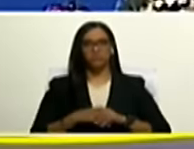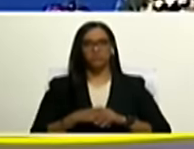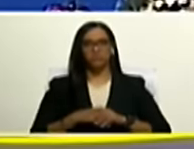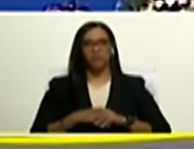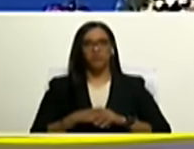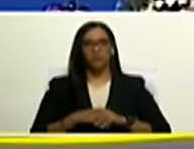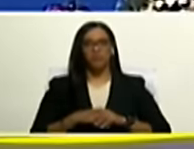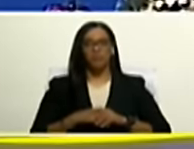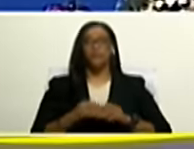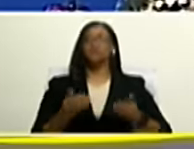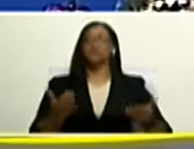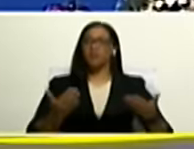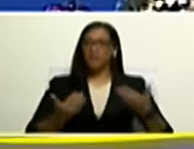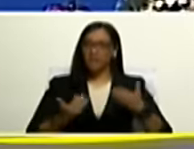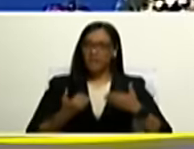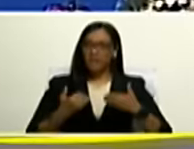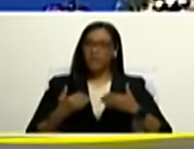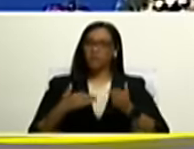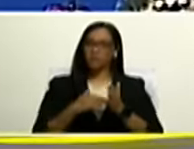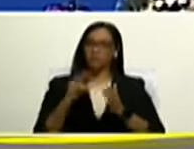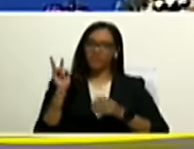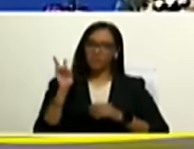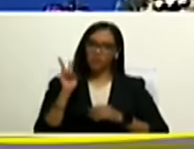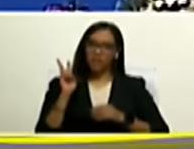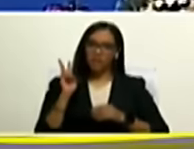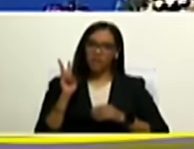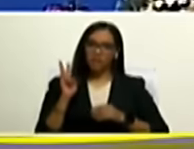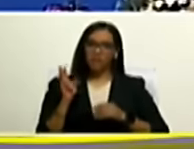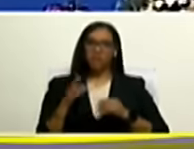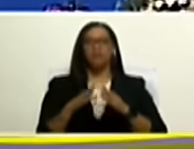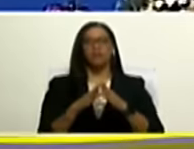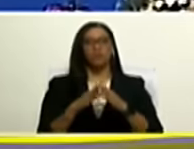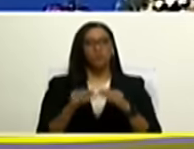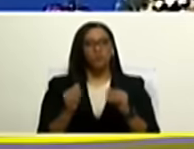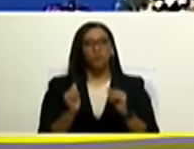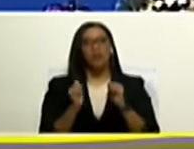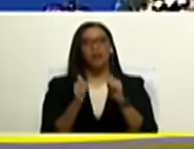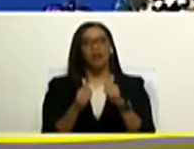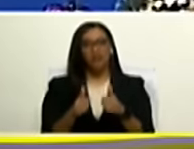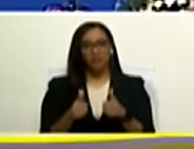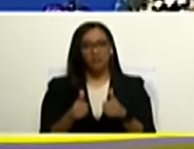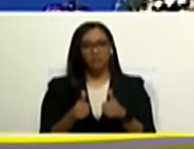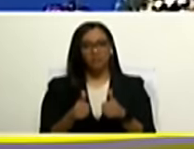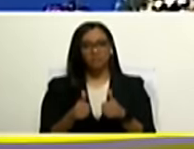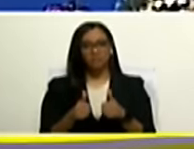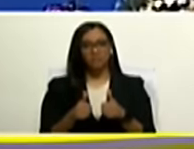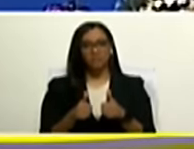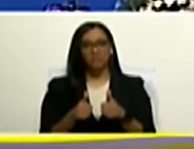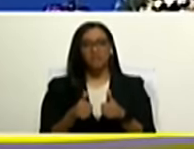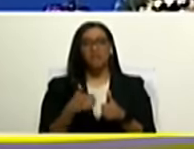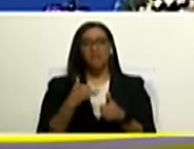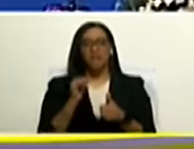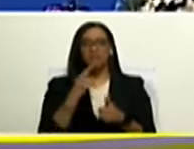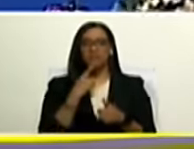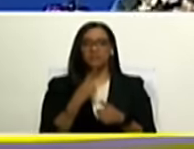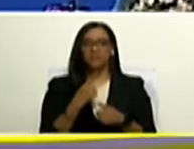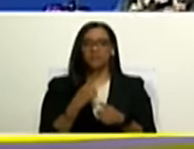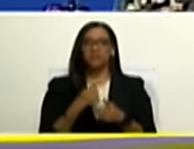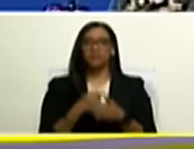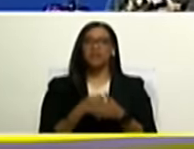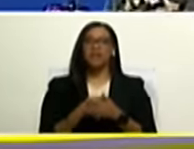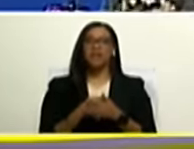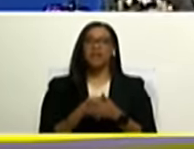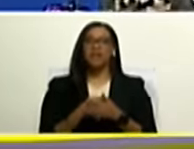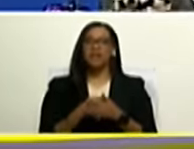Por eso se vienen sobre Venezuela en todo el arranque. Y hay que decir que el